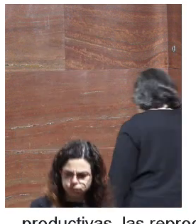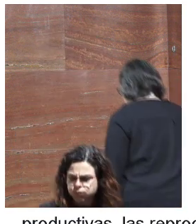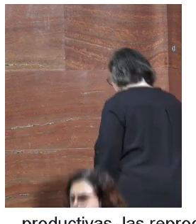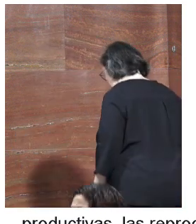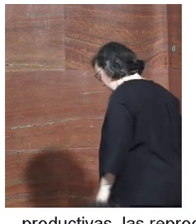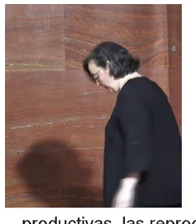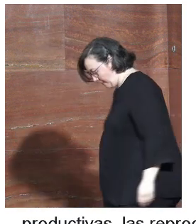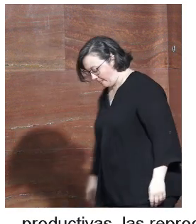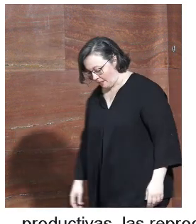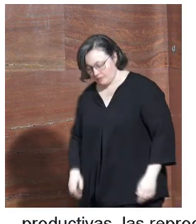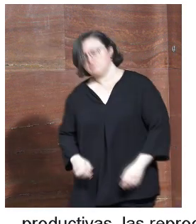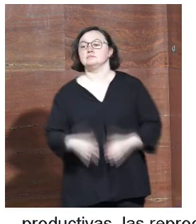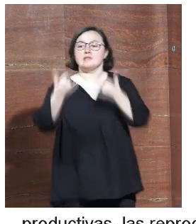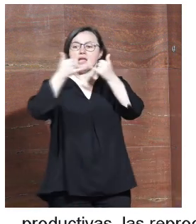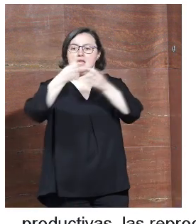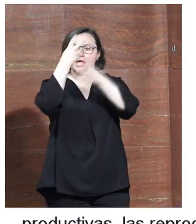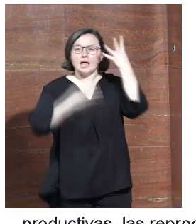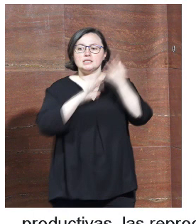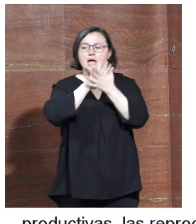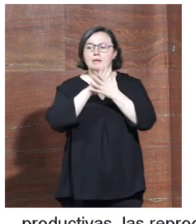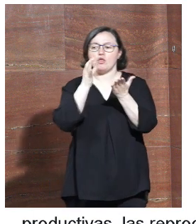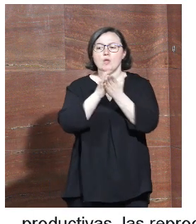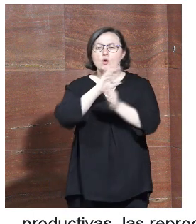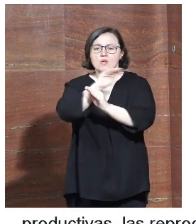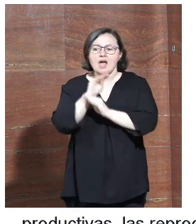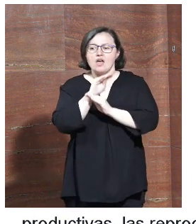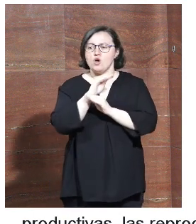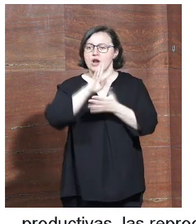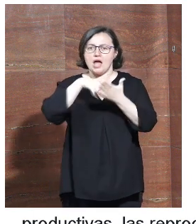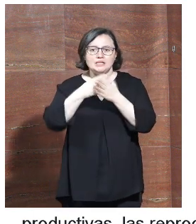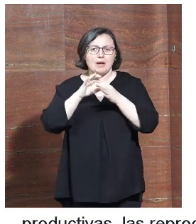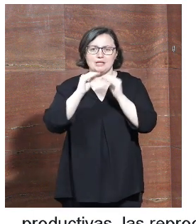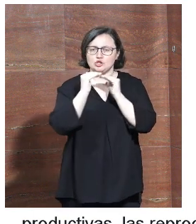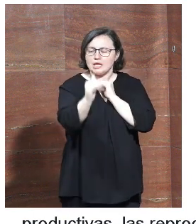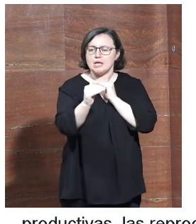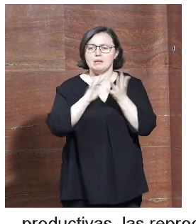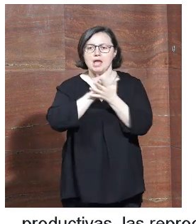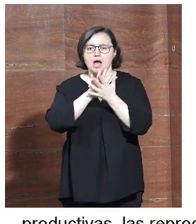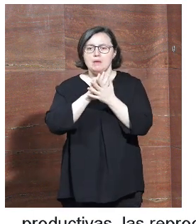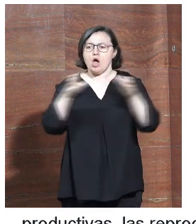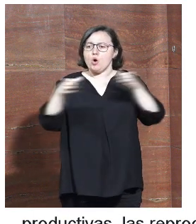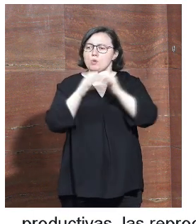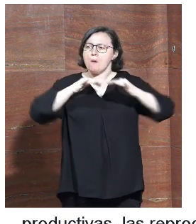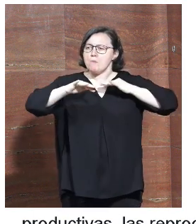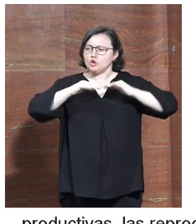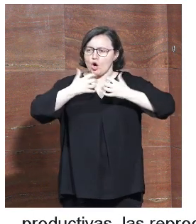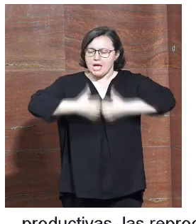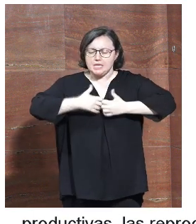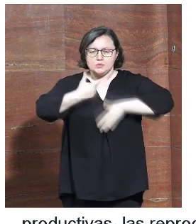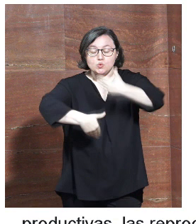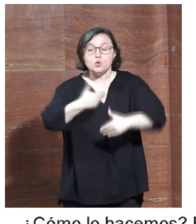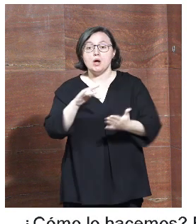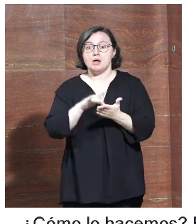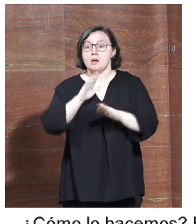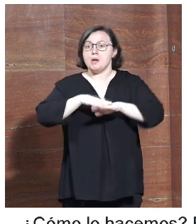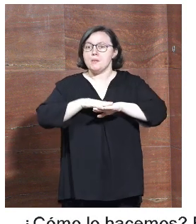ejes, ¿no?, ciudad jugable y coeducadora, ciudad cuidadora, habitable, ¿no? Ya salieron grupos motores también para